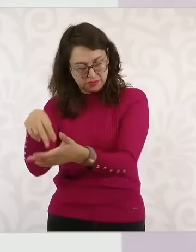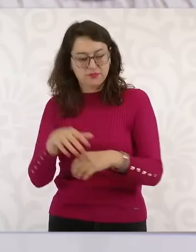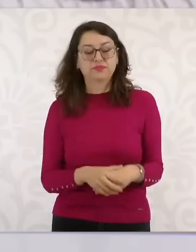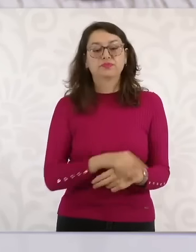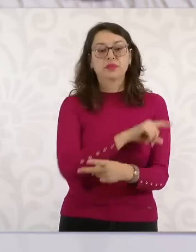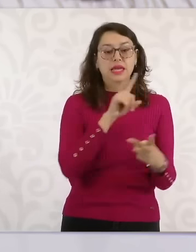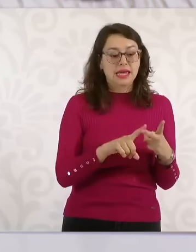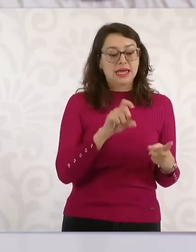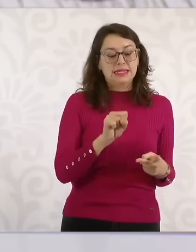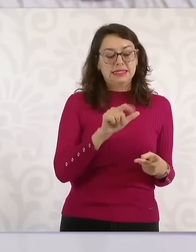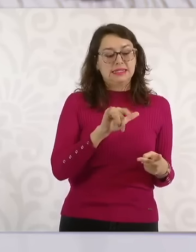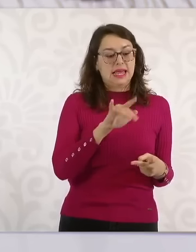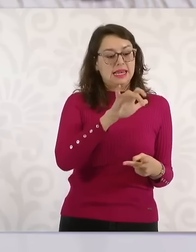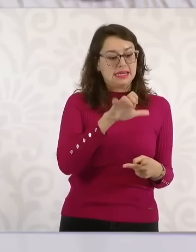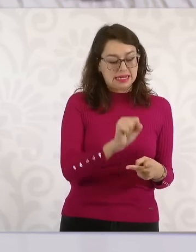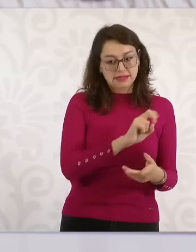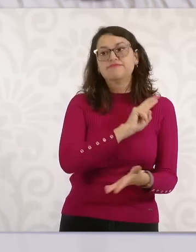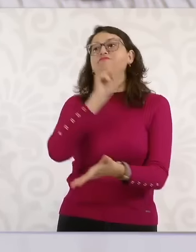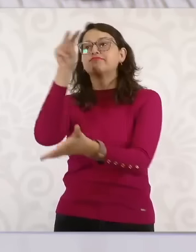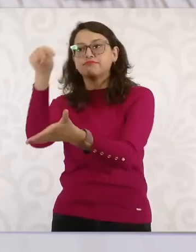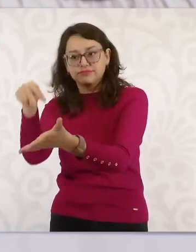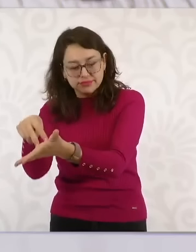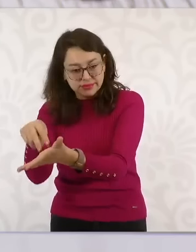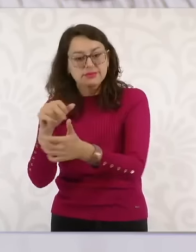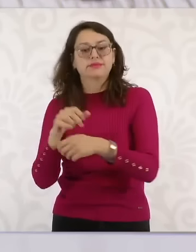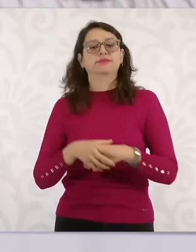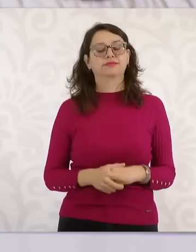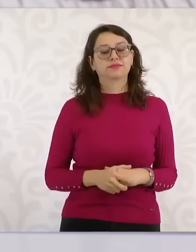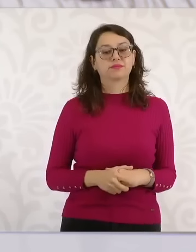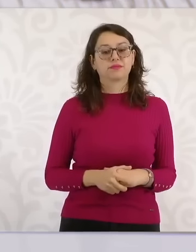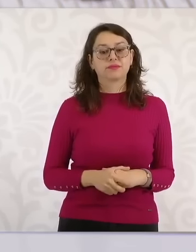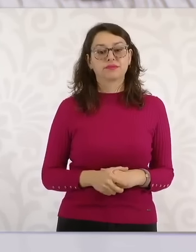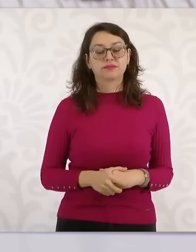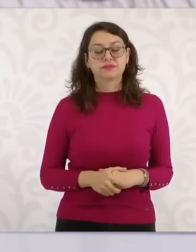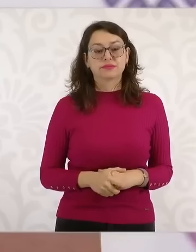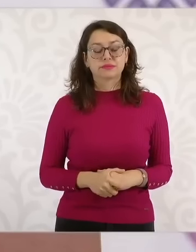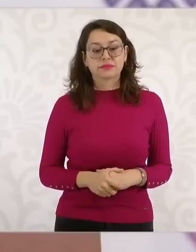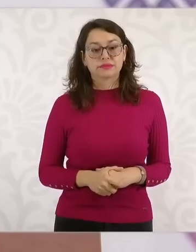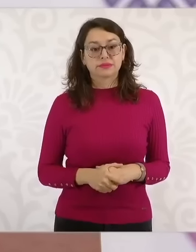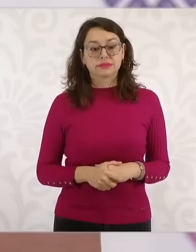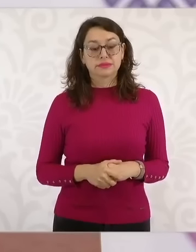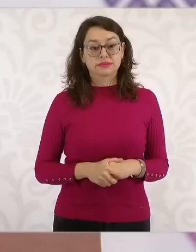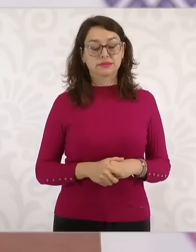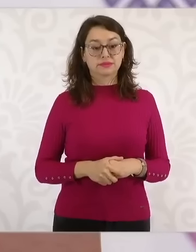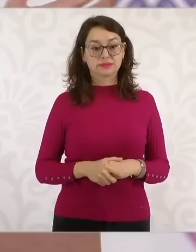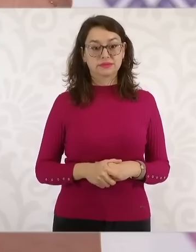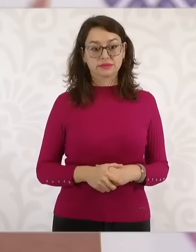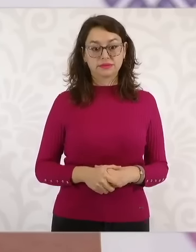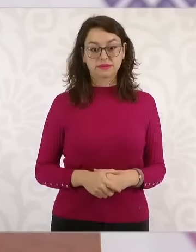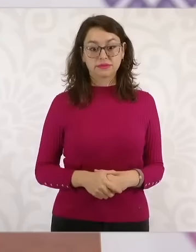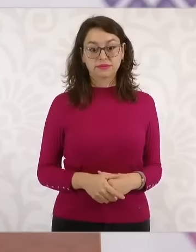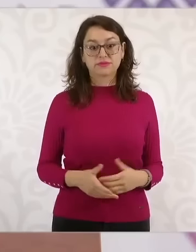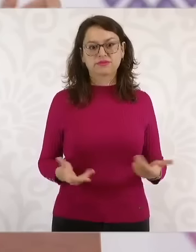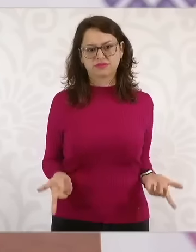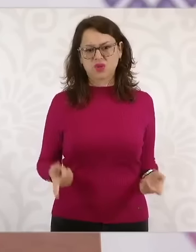Incluso en aquel entonces, cuando había sido el fraude electoral, decíamos nosotros, pues, ¿por qué Cuba reconoció